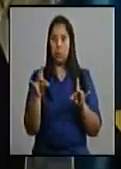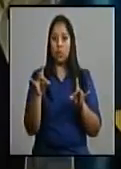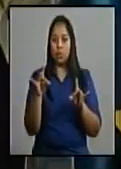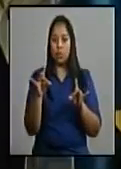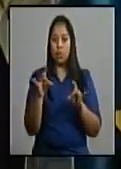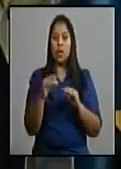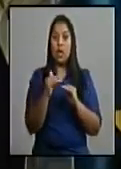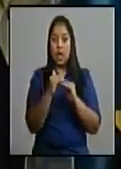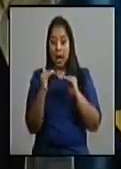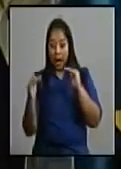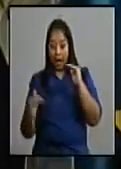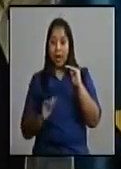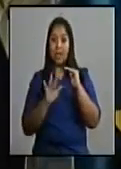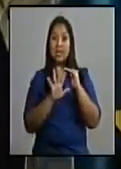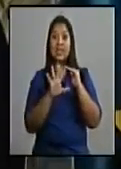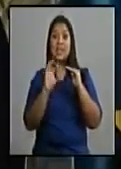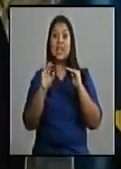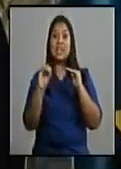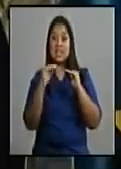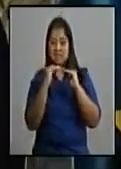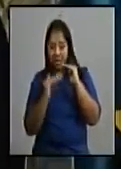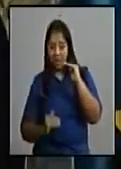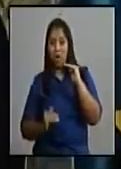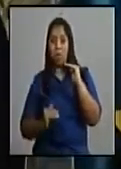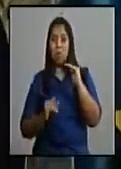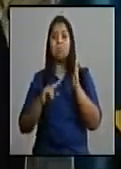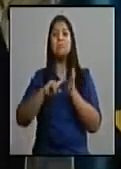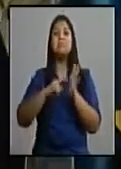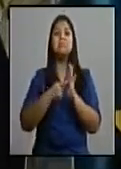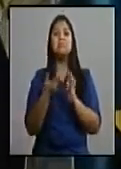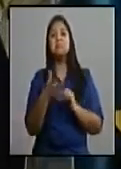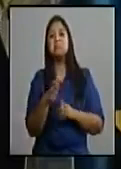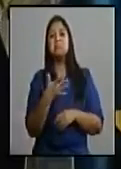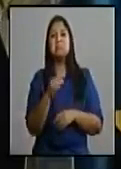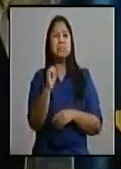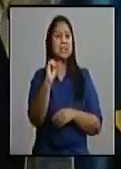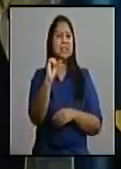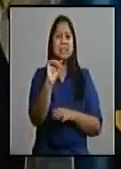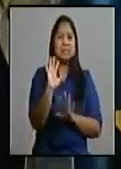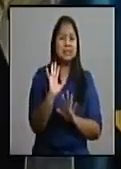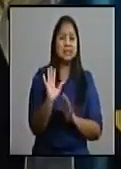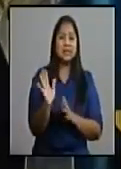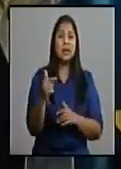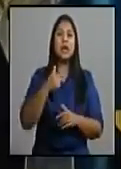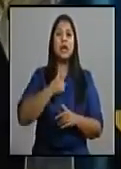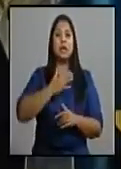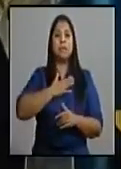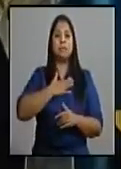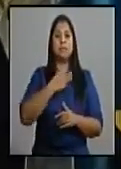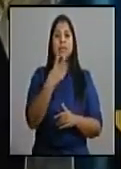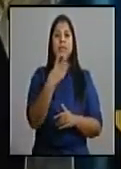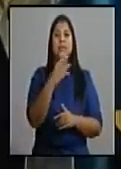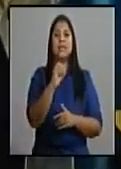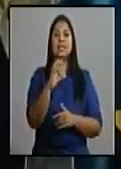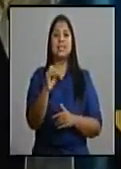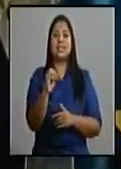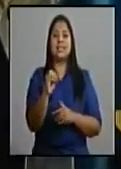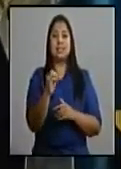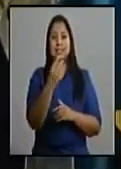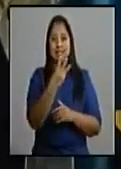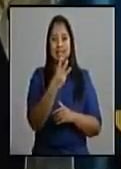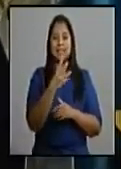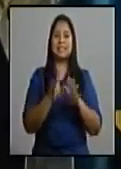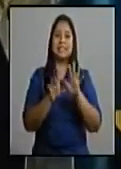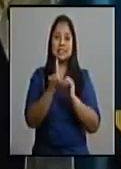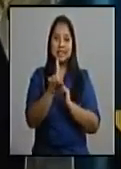Abajo de 500 unidades se considera que el caso es leve. Mi resultado es de 313 unidades, o sea, estoy